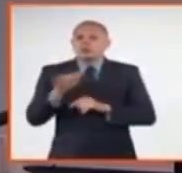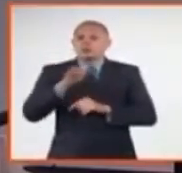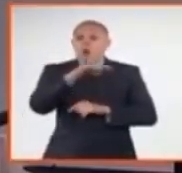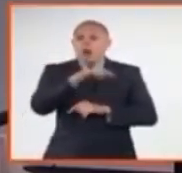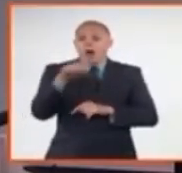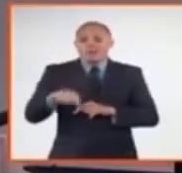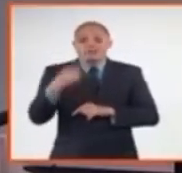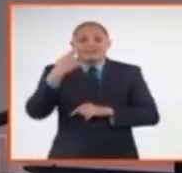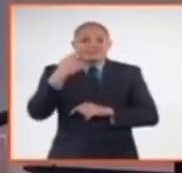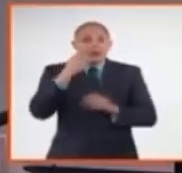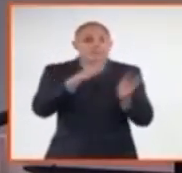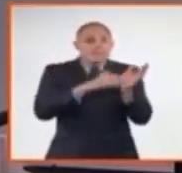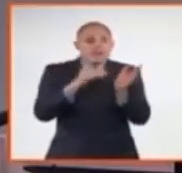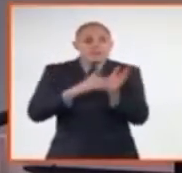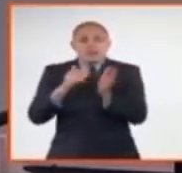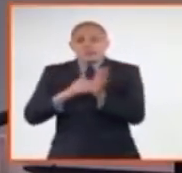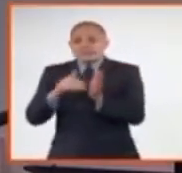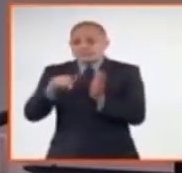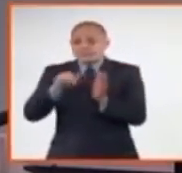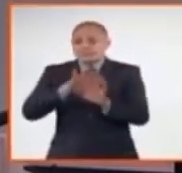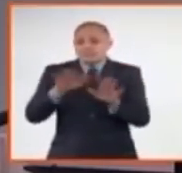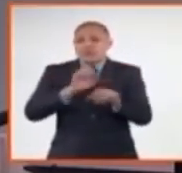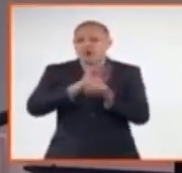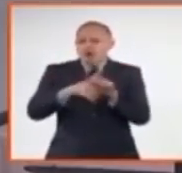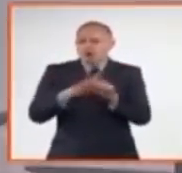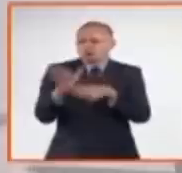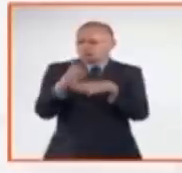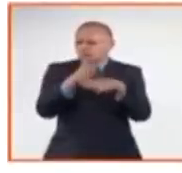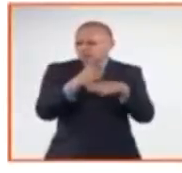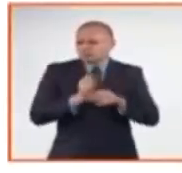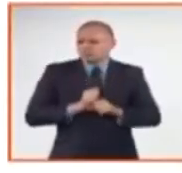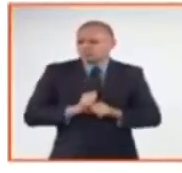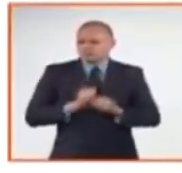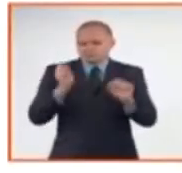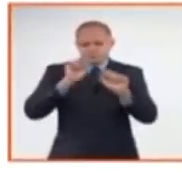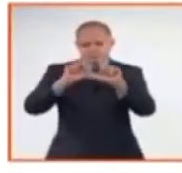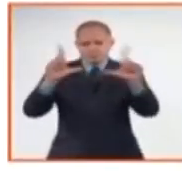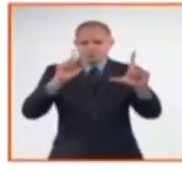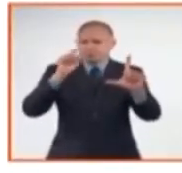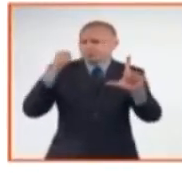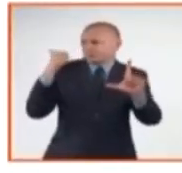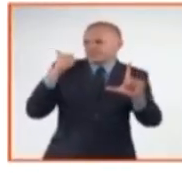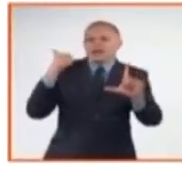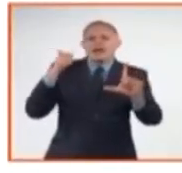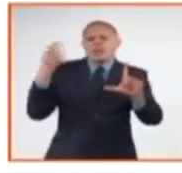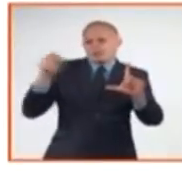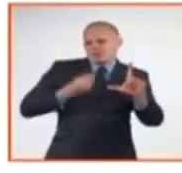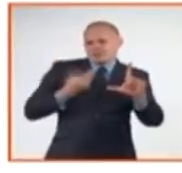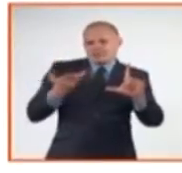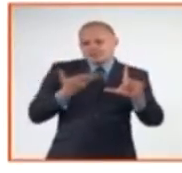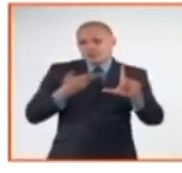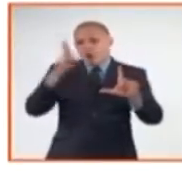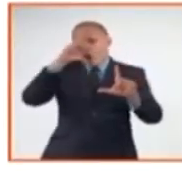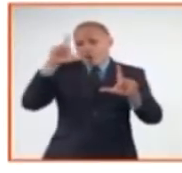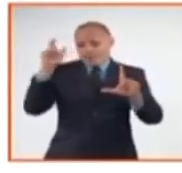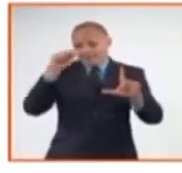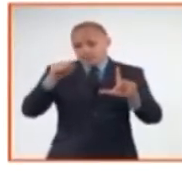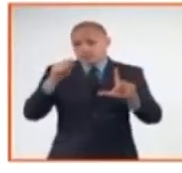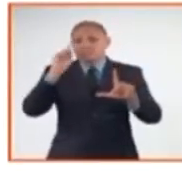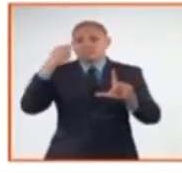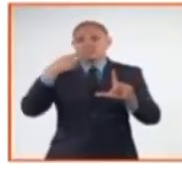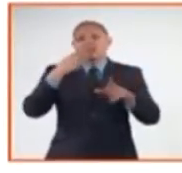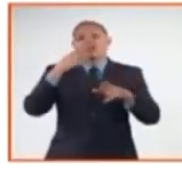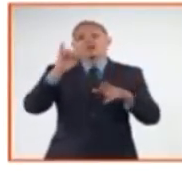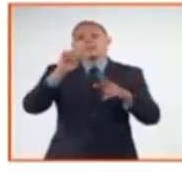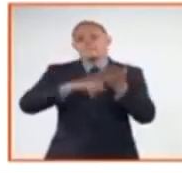de preocupación en cuba también está la mina cuyas fuentes del instituto de medicina tropical el minsap muestra cómo ha ido evolucionando